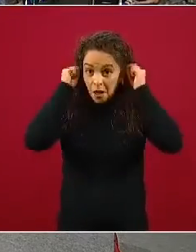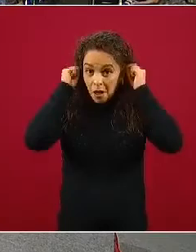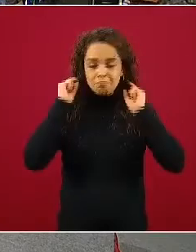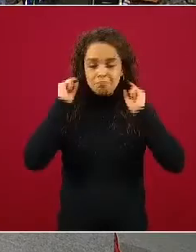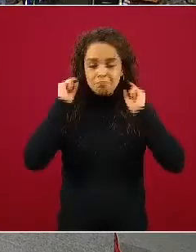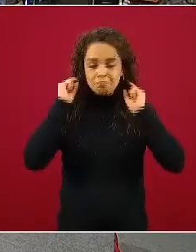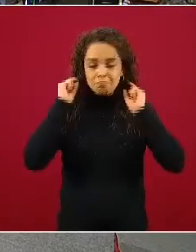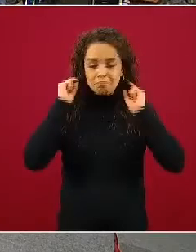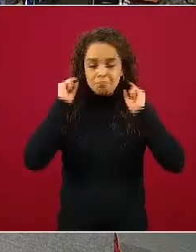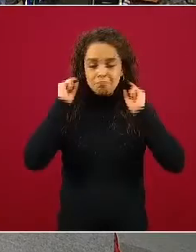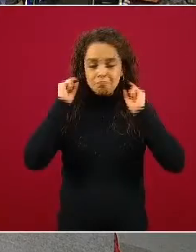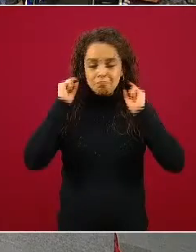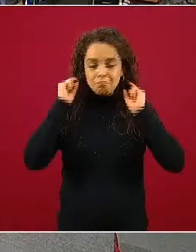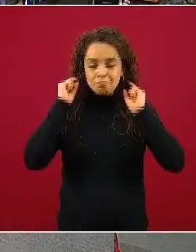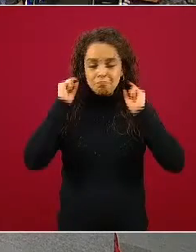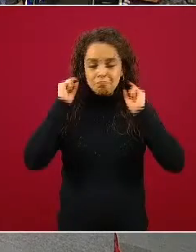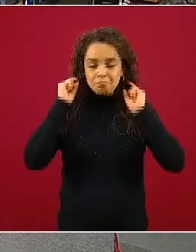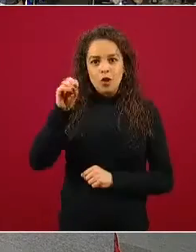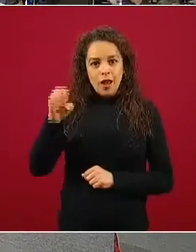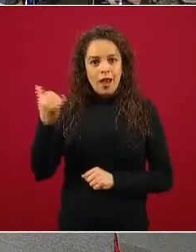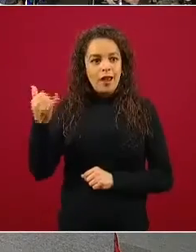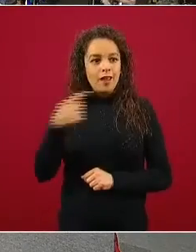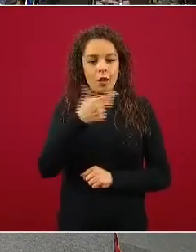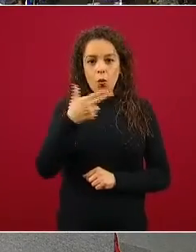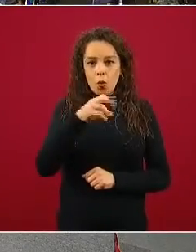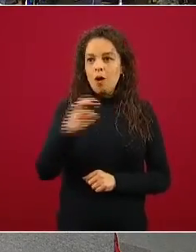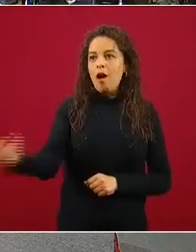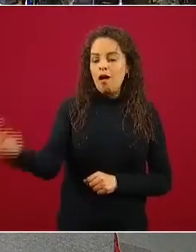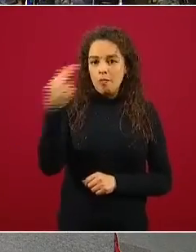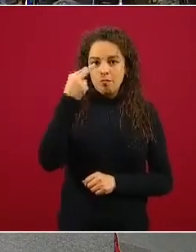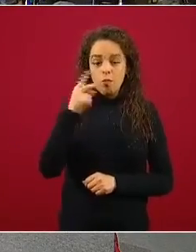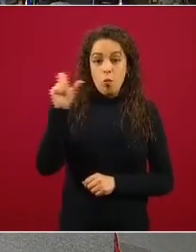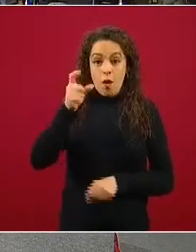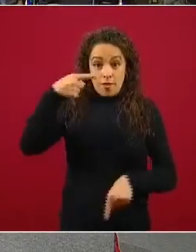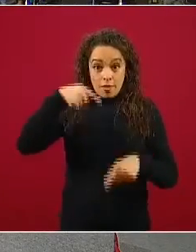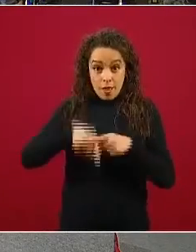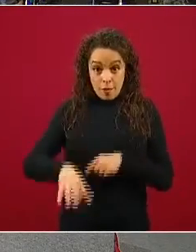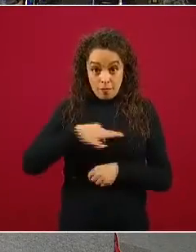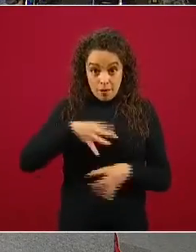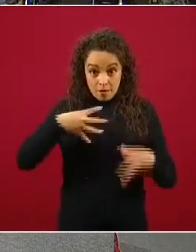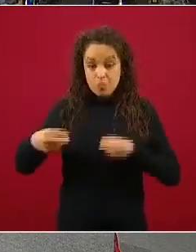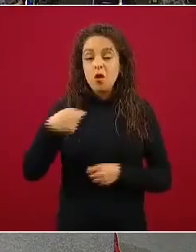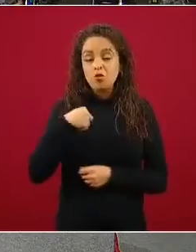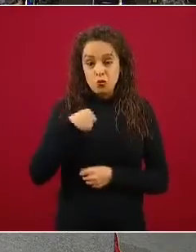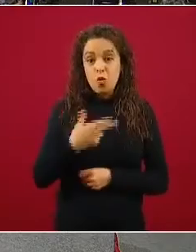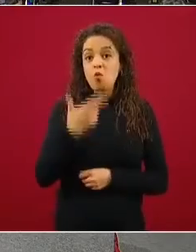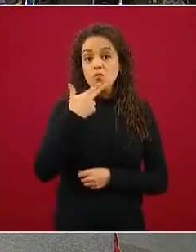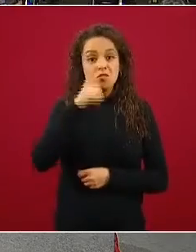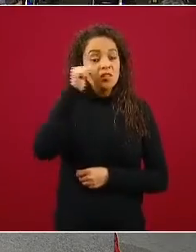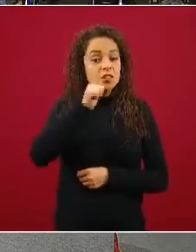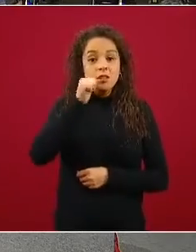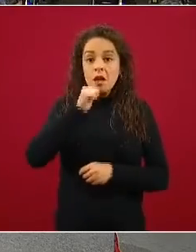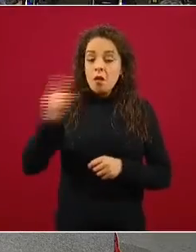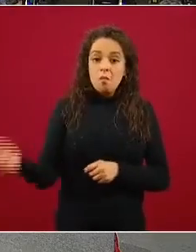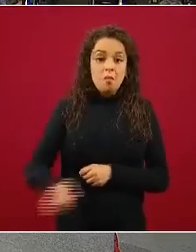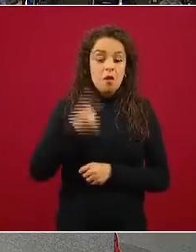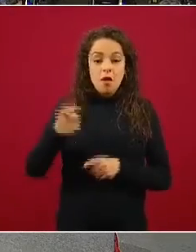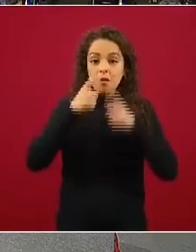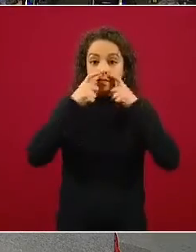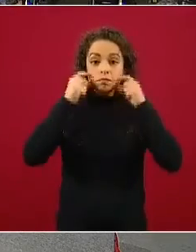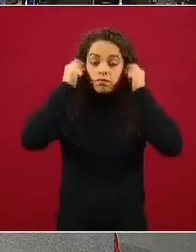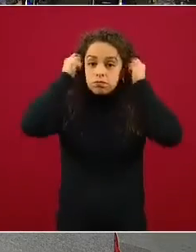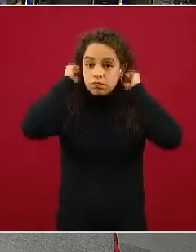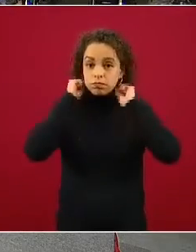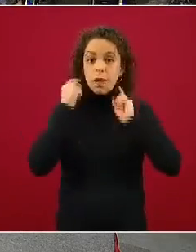a Zoe y a Hugo que desde que empezó la pandemia lo uso. Y creo que si estamos pidiéndole a las niñas y